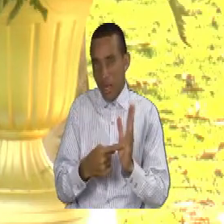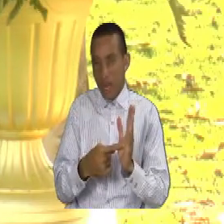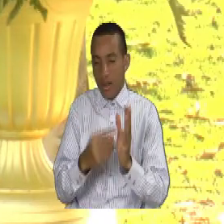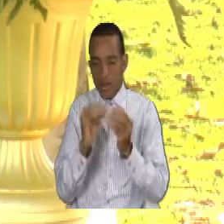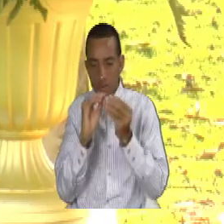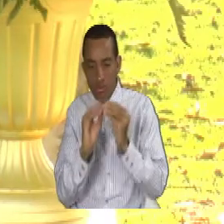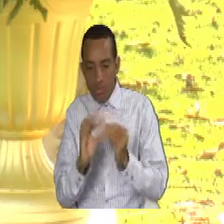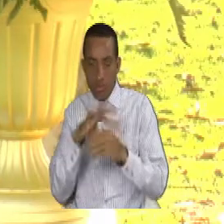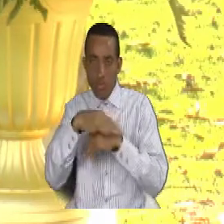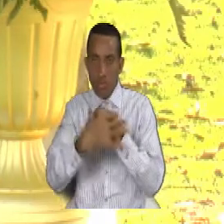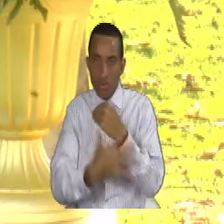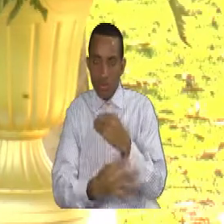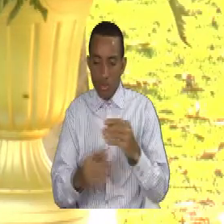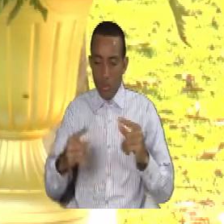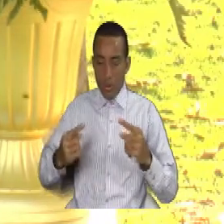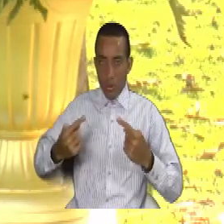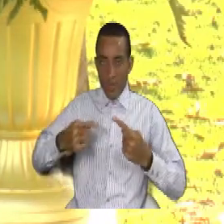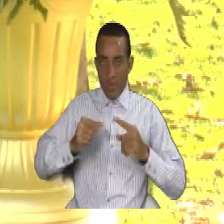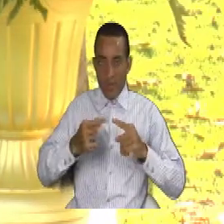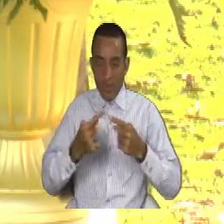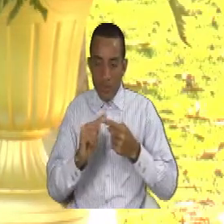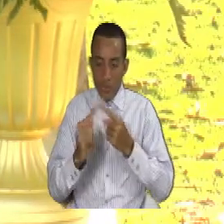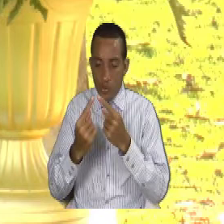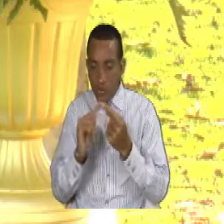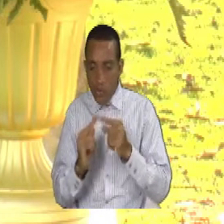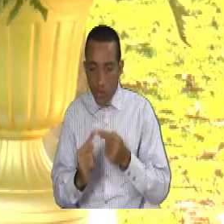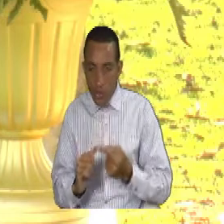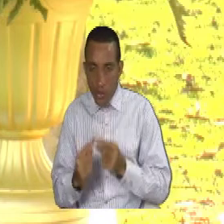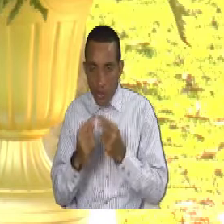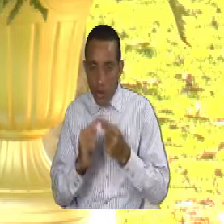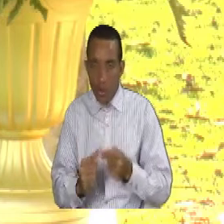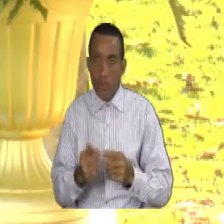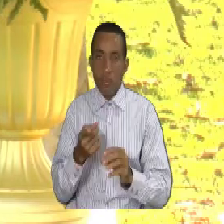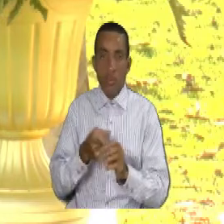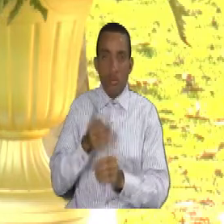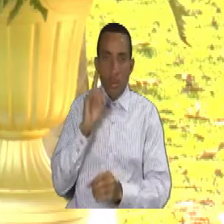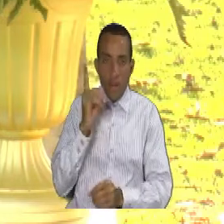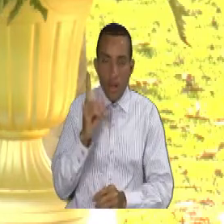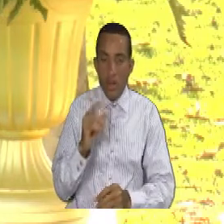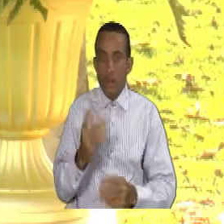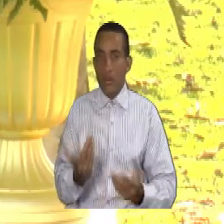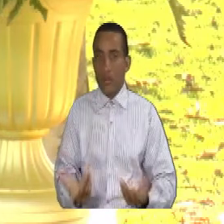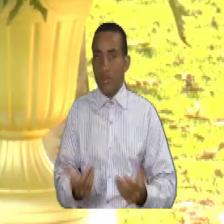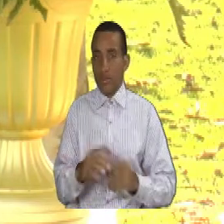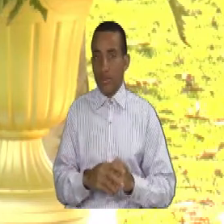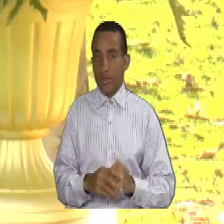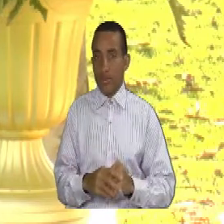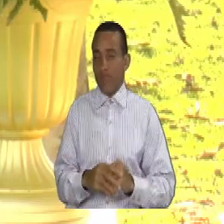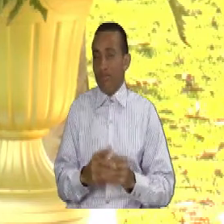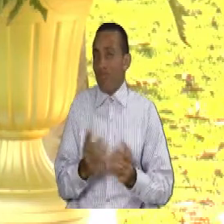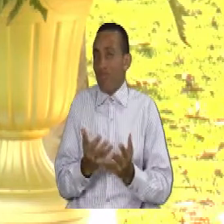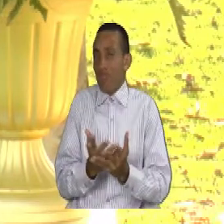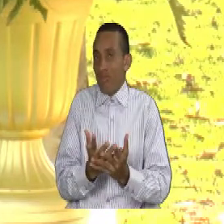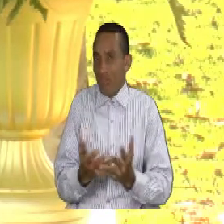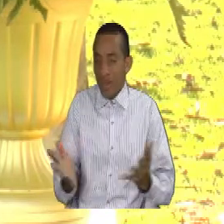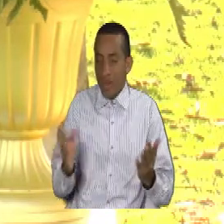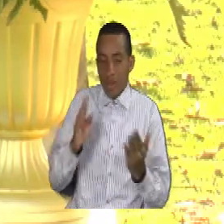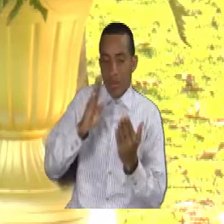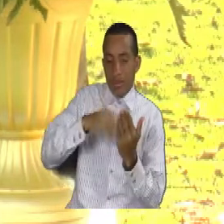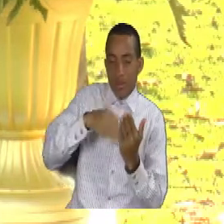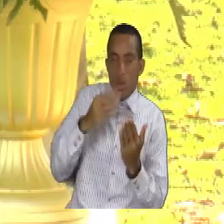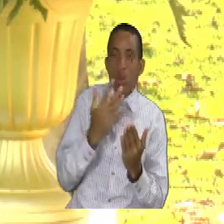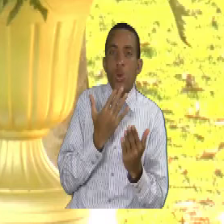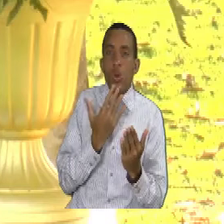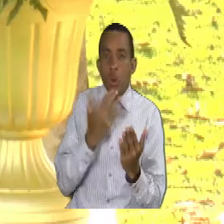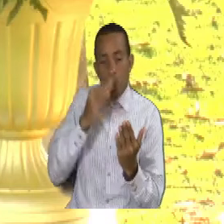agujas, lana, todo lo que usted quiera hacer en madera MDF, y por supuesto encontramos toda clase de pinturas y de adornos para